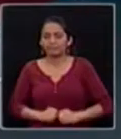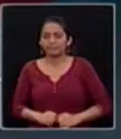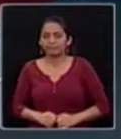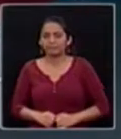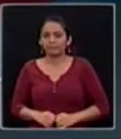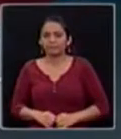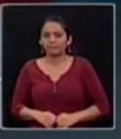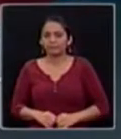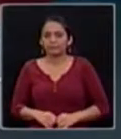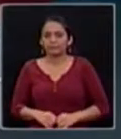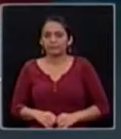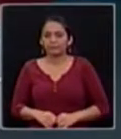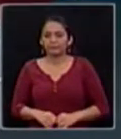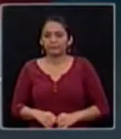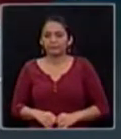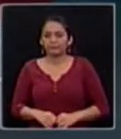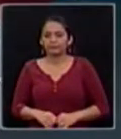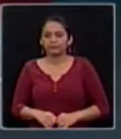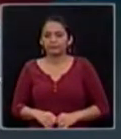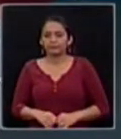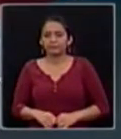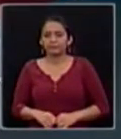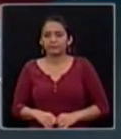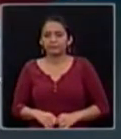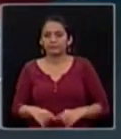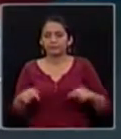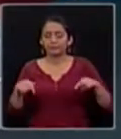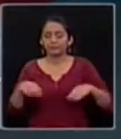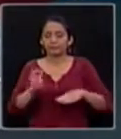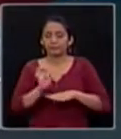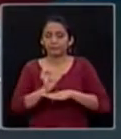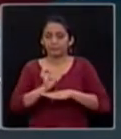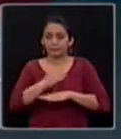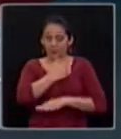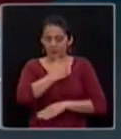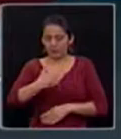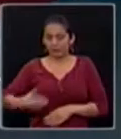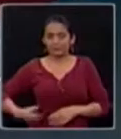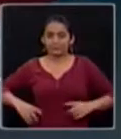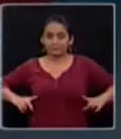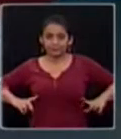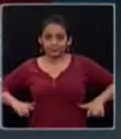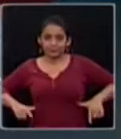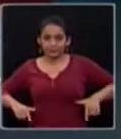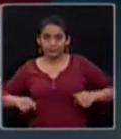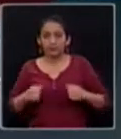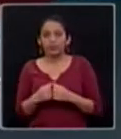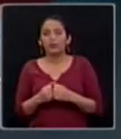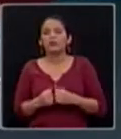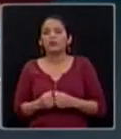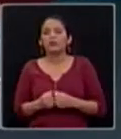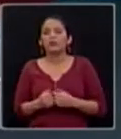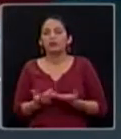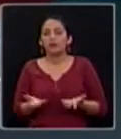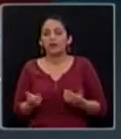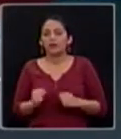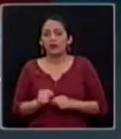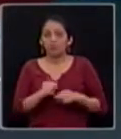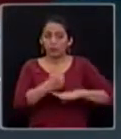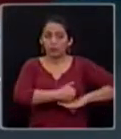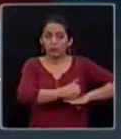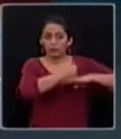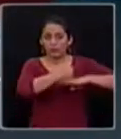Información internacional, el presidente de la República, información nacional, perdón, el presidente de la República, Lenín Moreno, se reunió con las autoridades